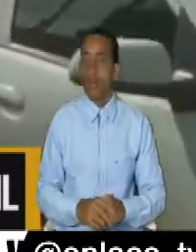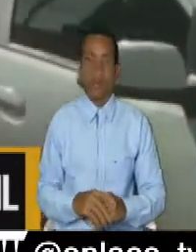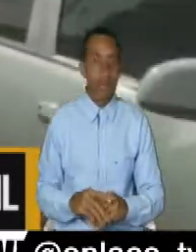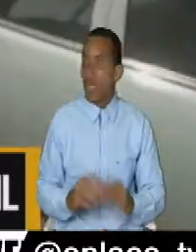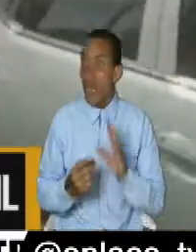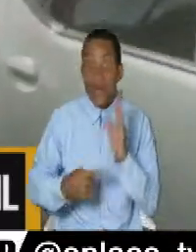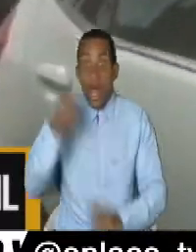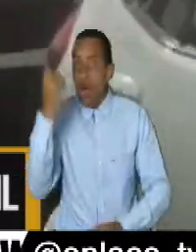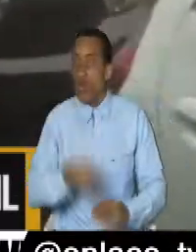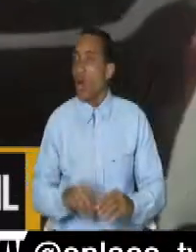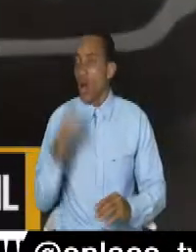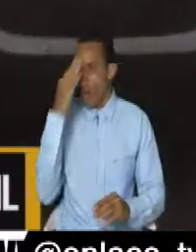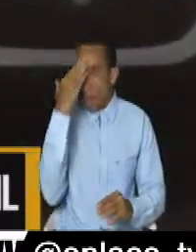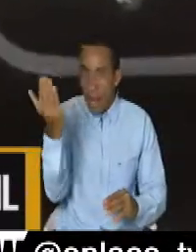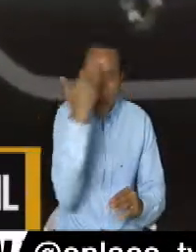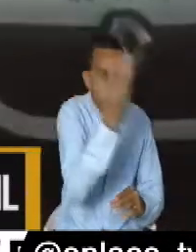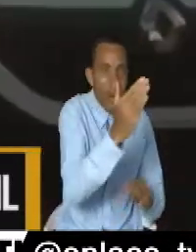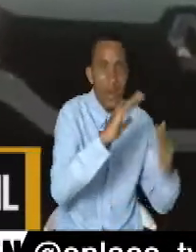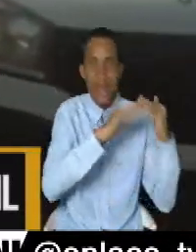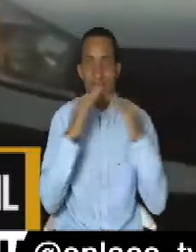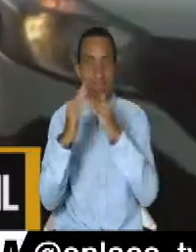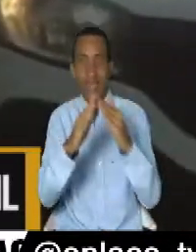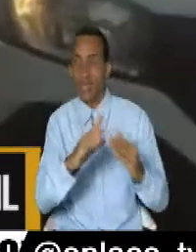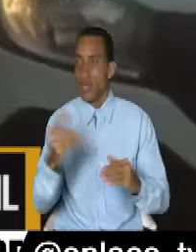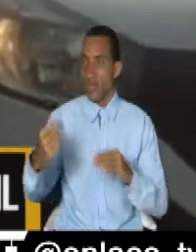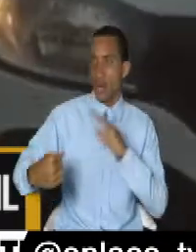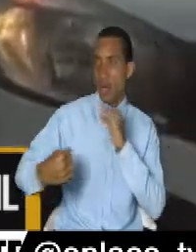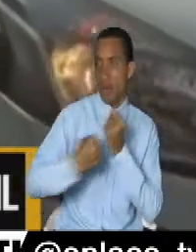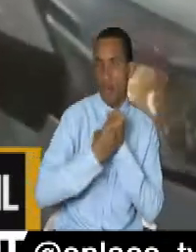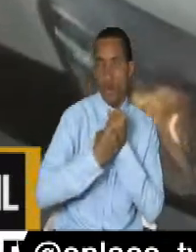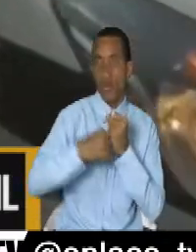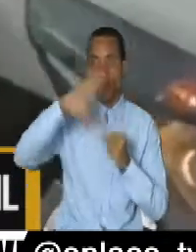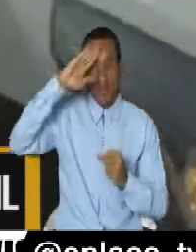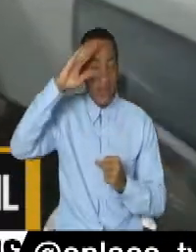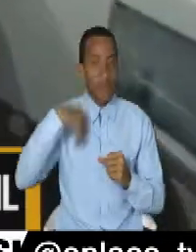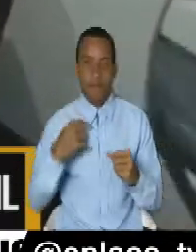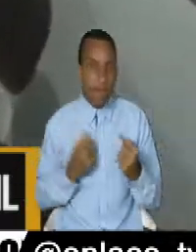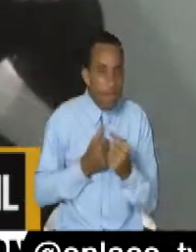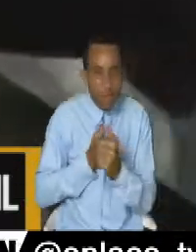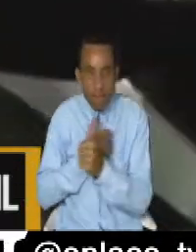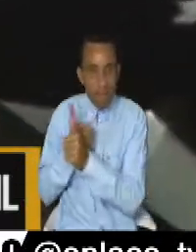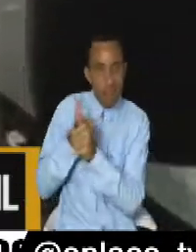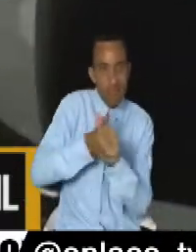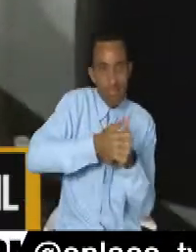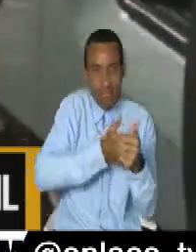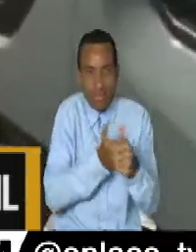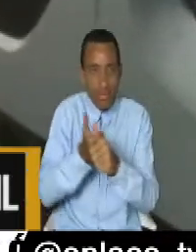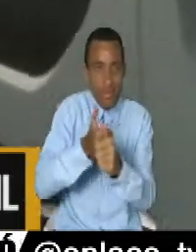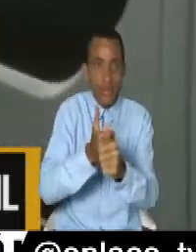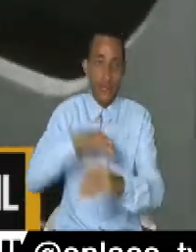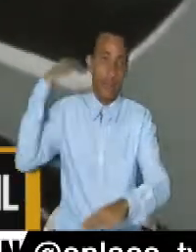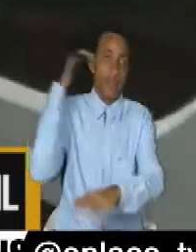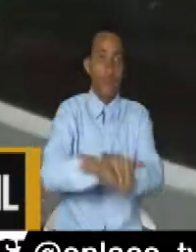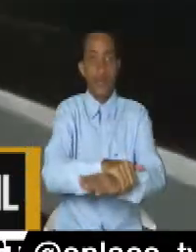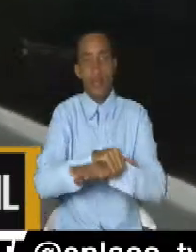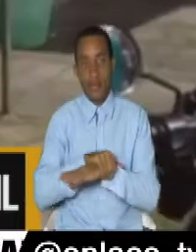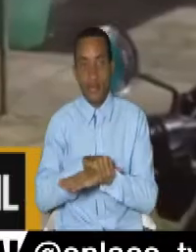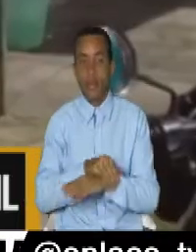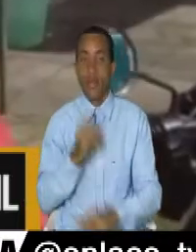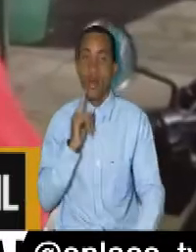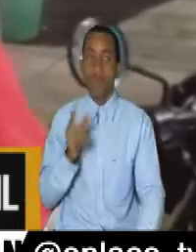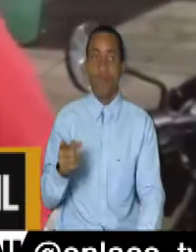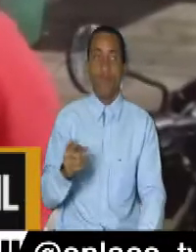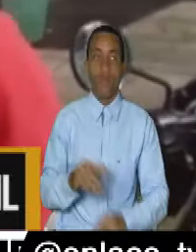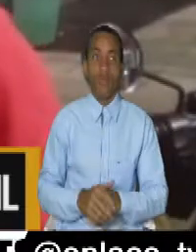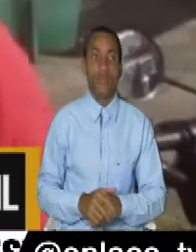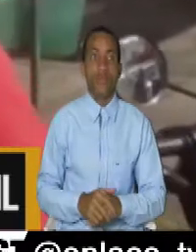de los vecinos del sector y el apoyo de las autoridades, se logró la captura de este hombre, quien en su poder llevaba el computador señalado por la víctima. A